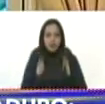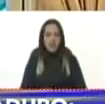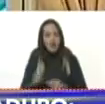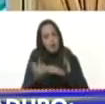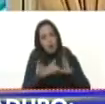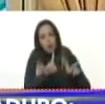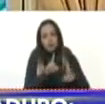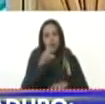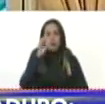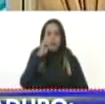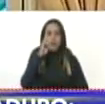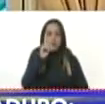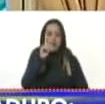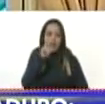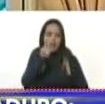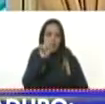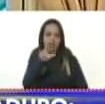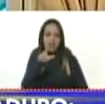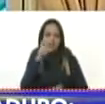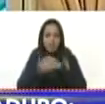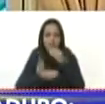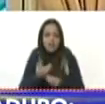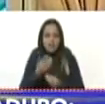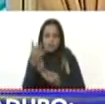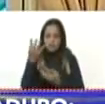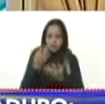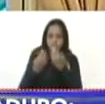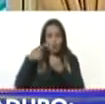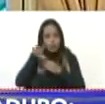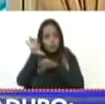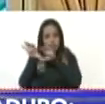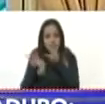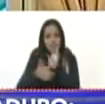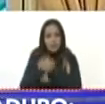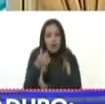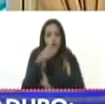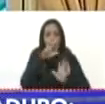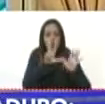lo sosteníamos con importaciones de hasta 8.000 millones de dólares.